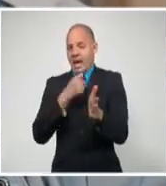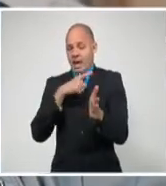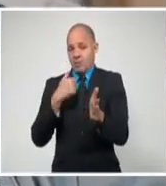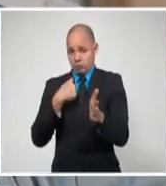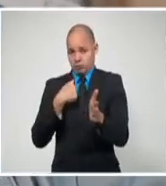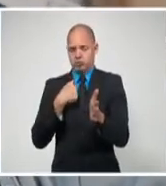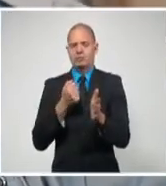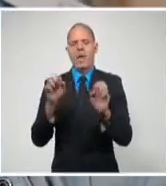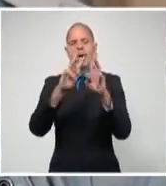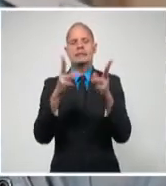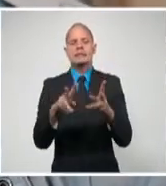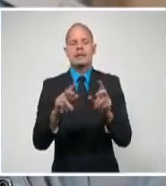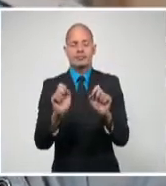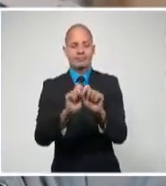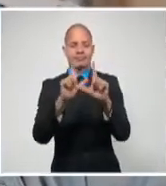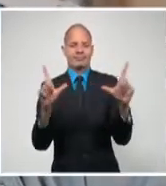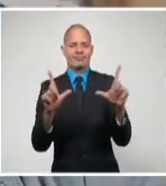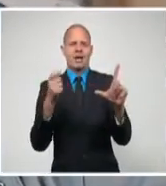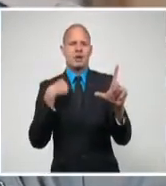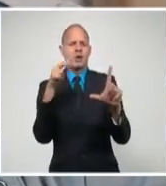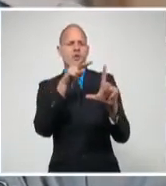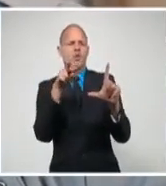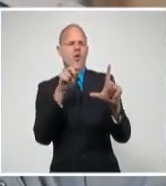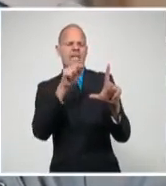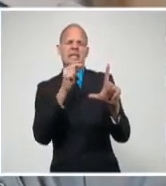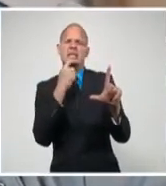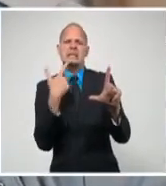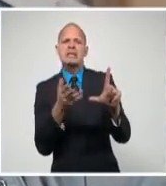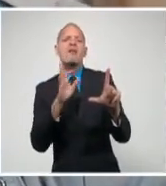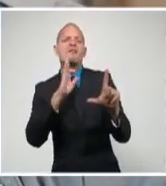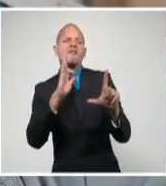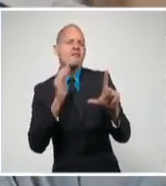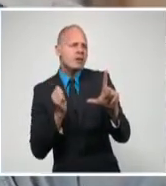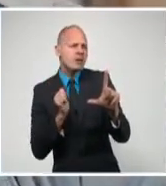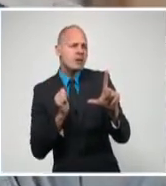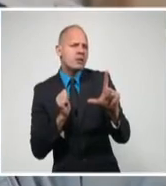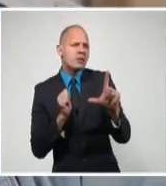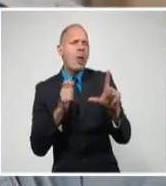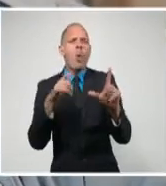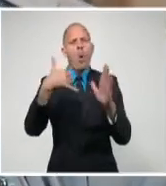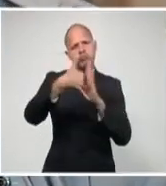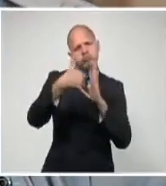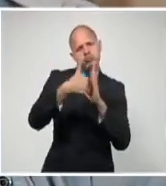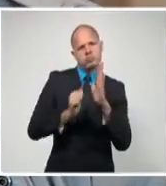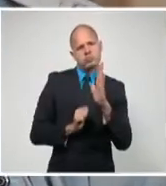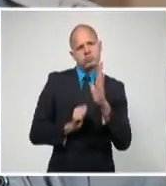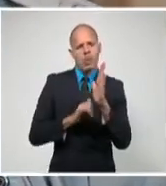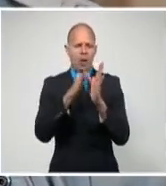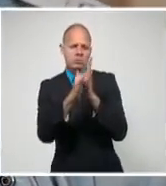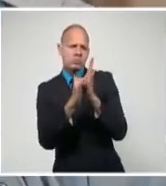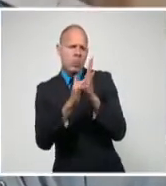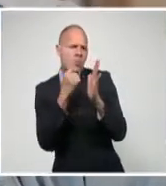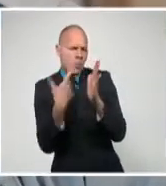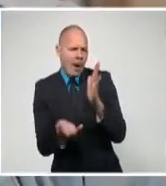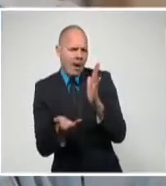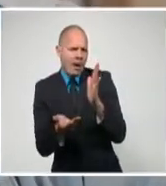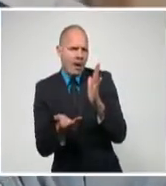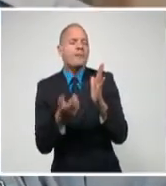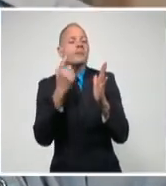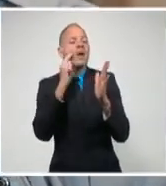es de un determinado sitio web, siempre buscar la fuente de donde salió esa noticia que estamos leyendo. Ver también dentro